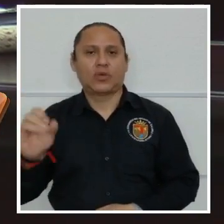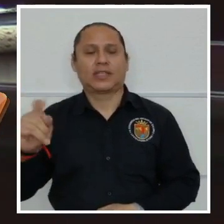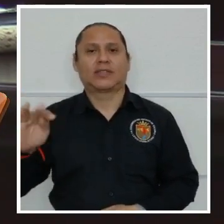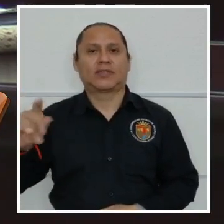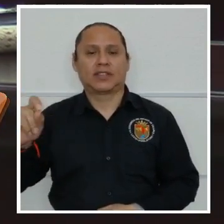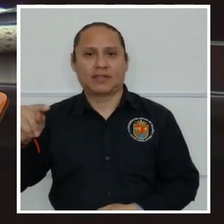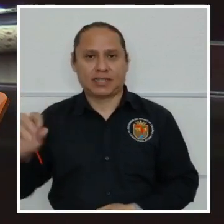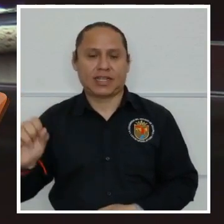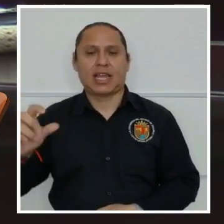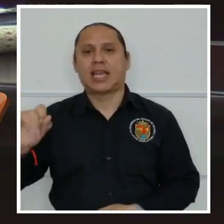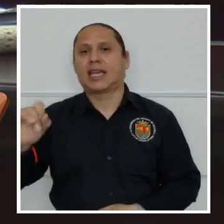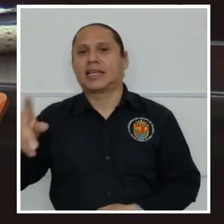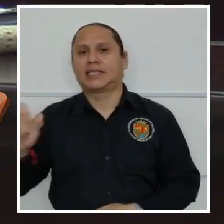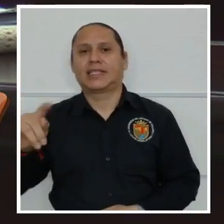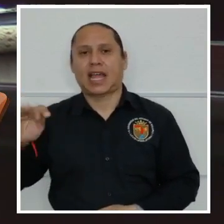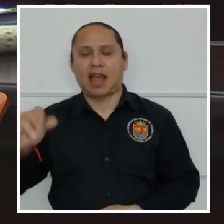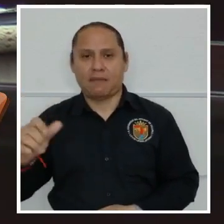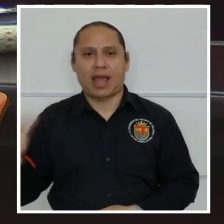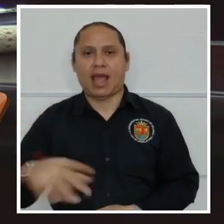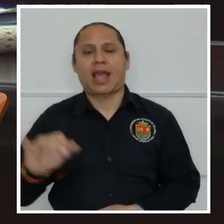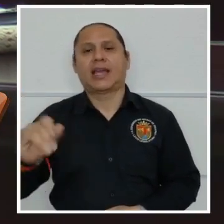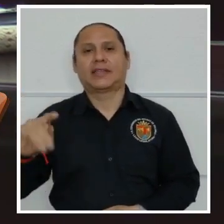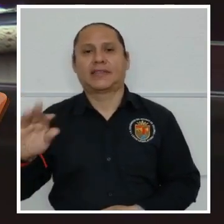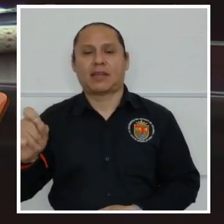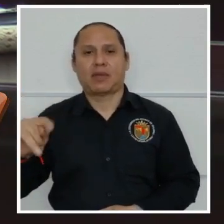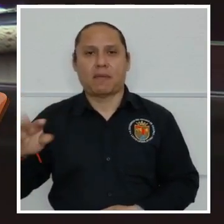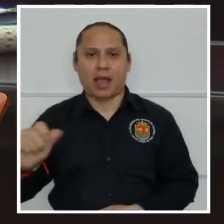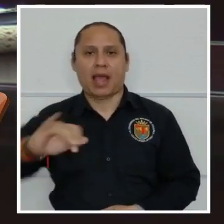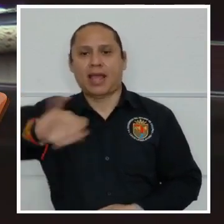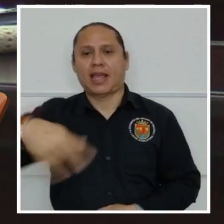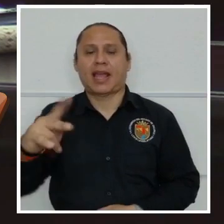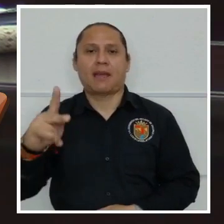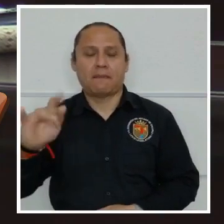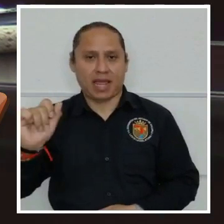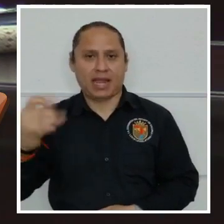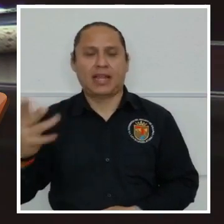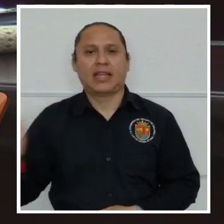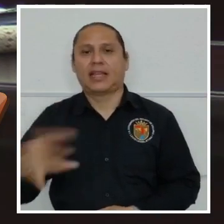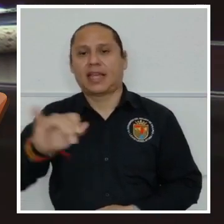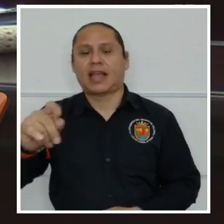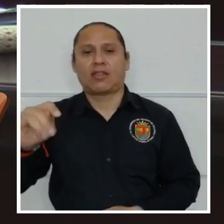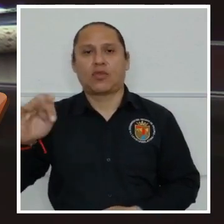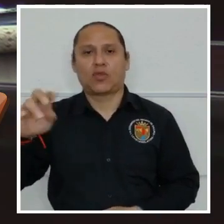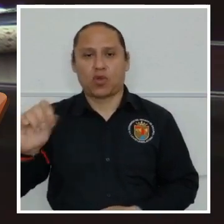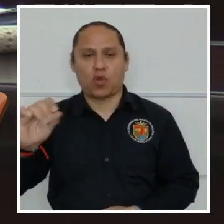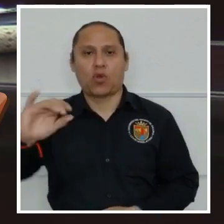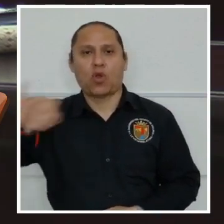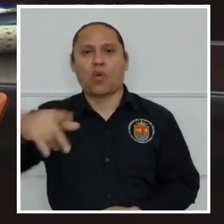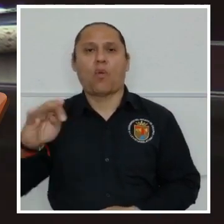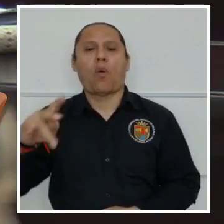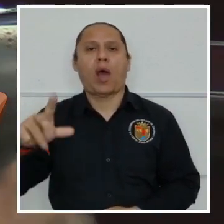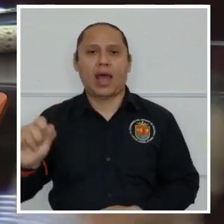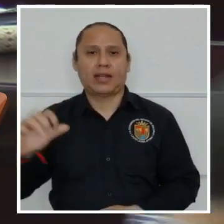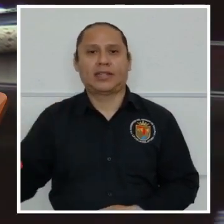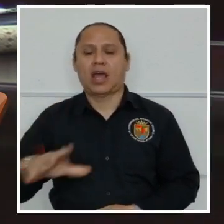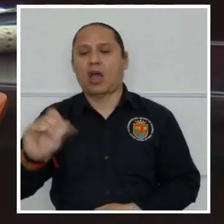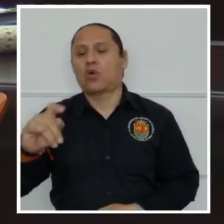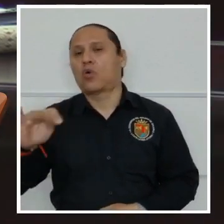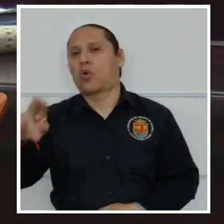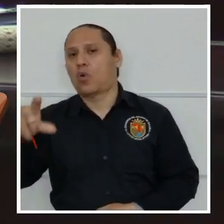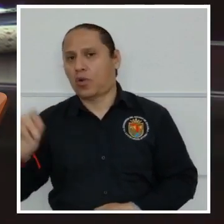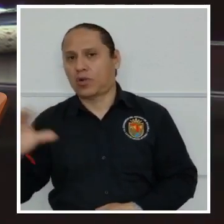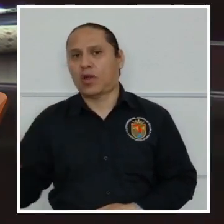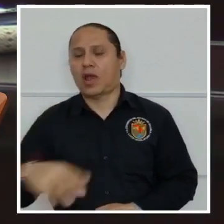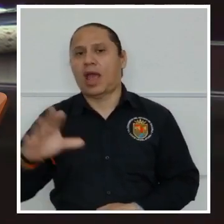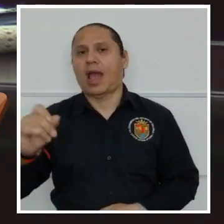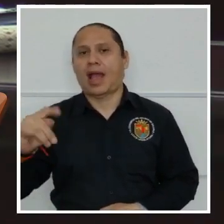Iztacomitán, Ixtapa, Iztapangajoya, Jiquipilas, Jitotol, Juárez, La Concordia,